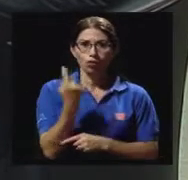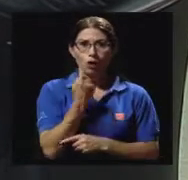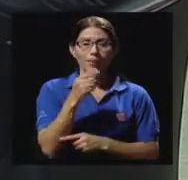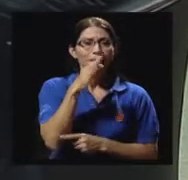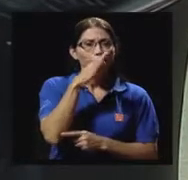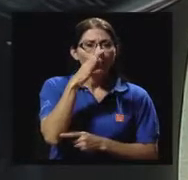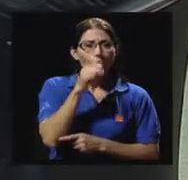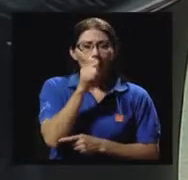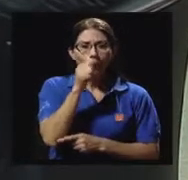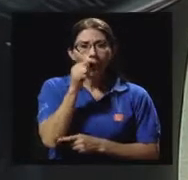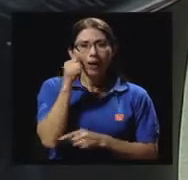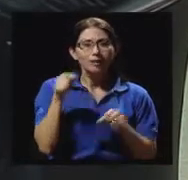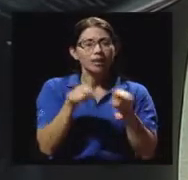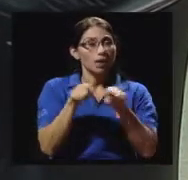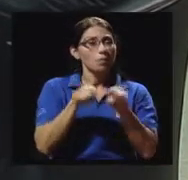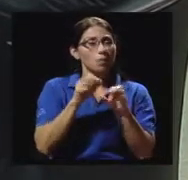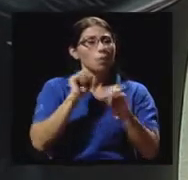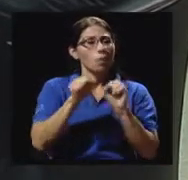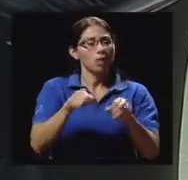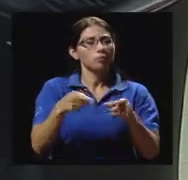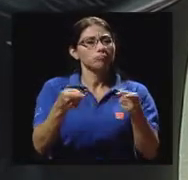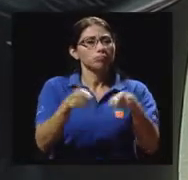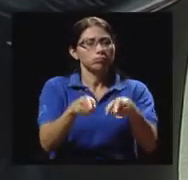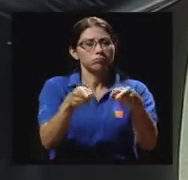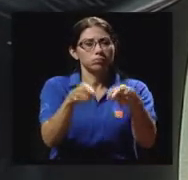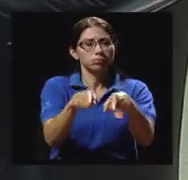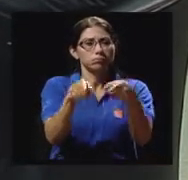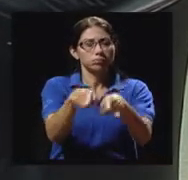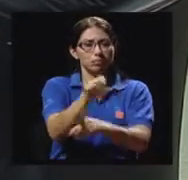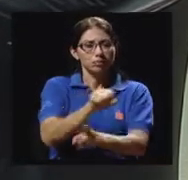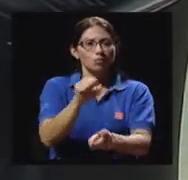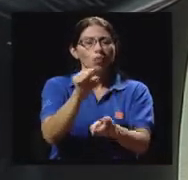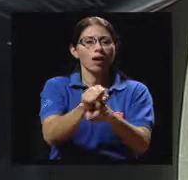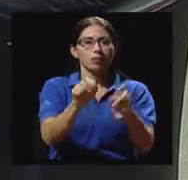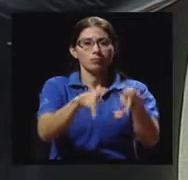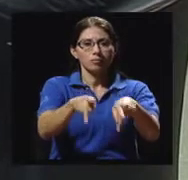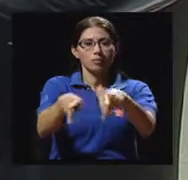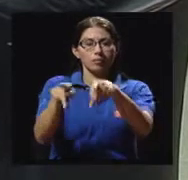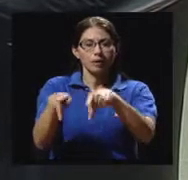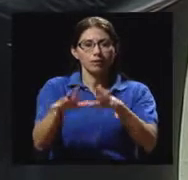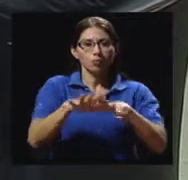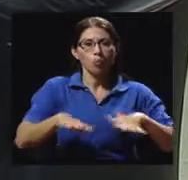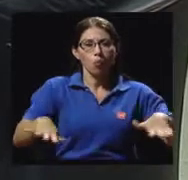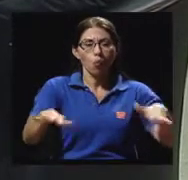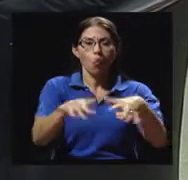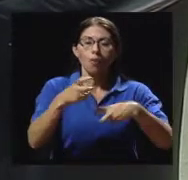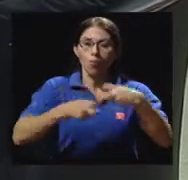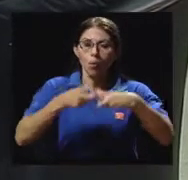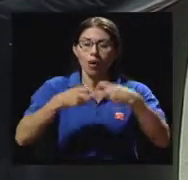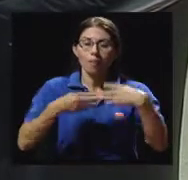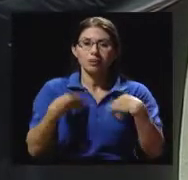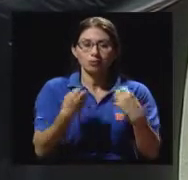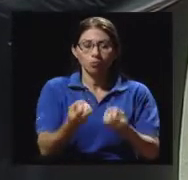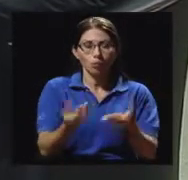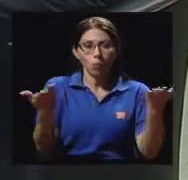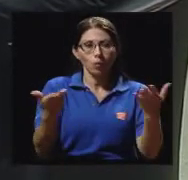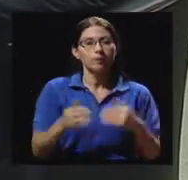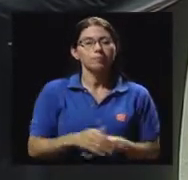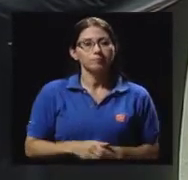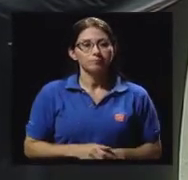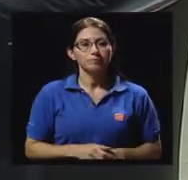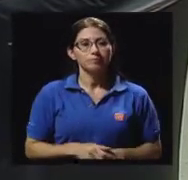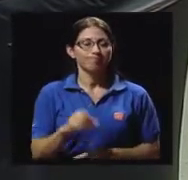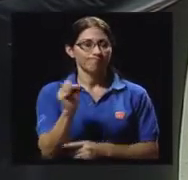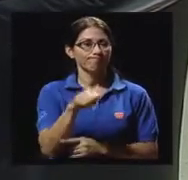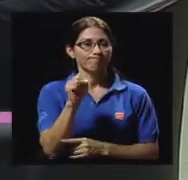tal, sino todo el desencadenante que pueda tener alrededor de la población, siendo esto un problema de salud pública como tal, María